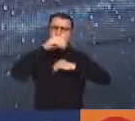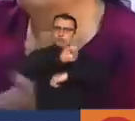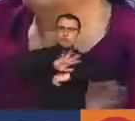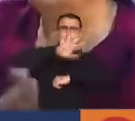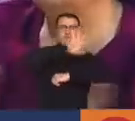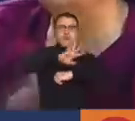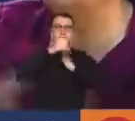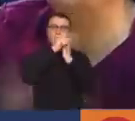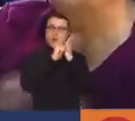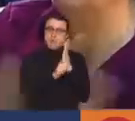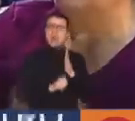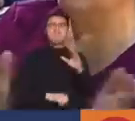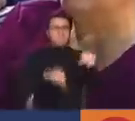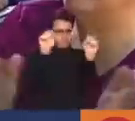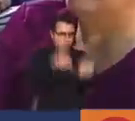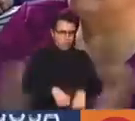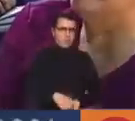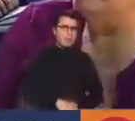Y allí